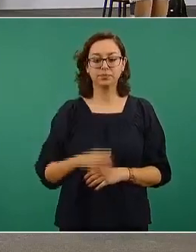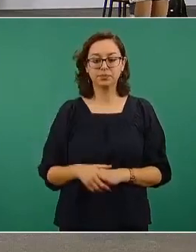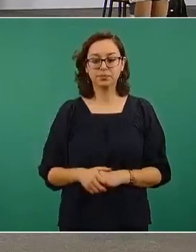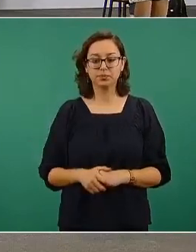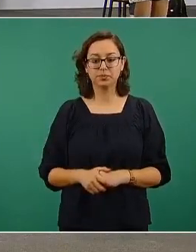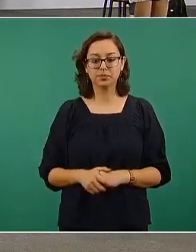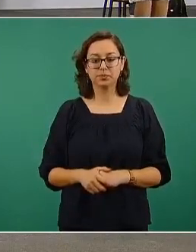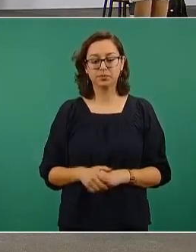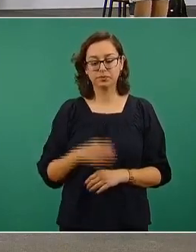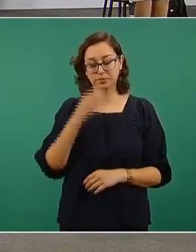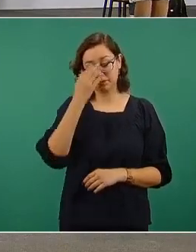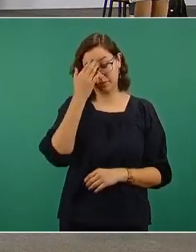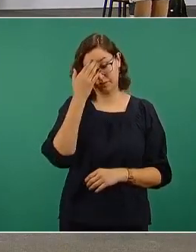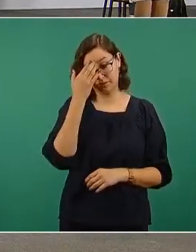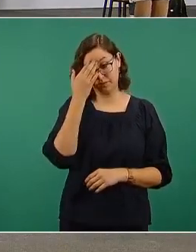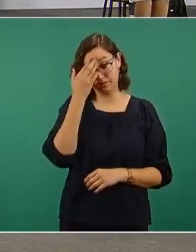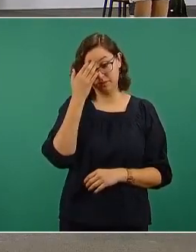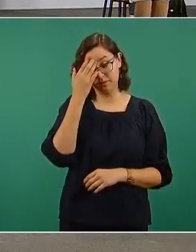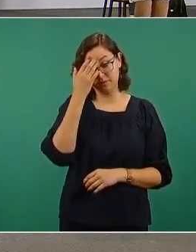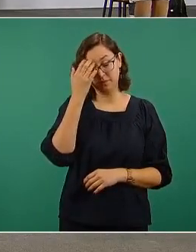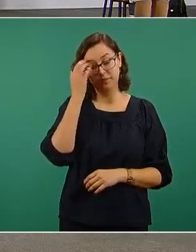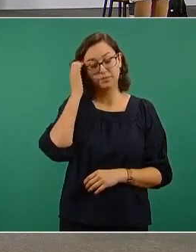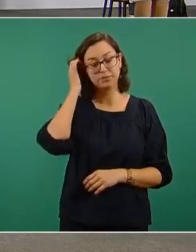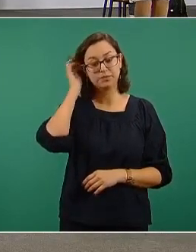para aclarar también.